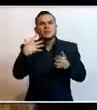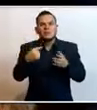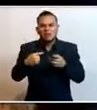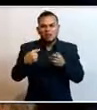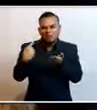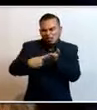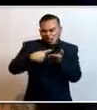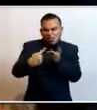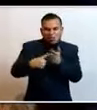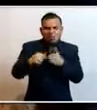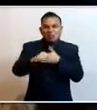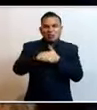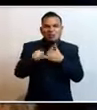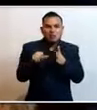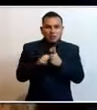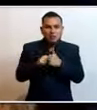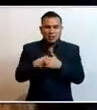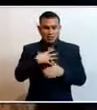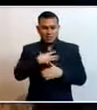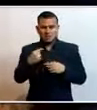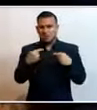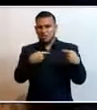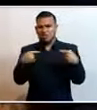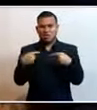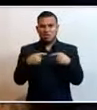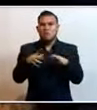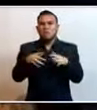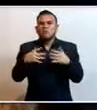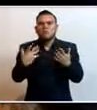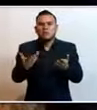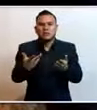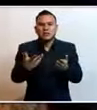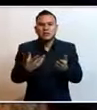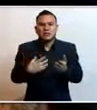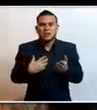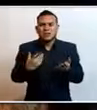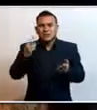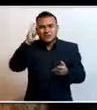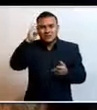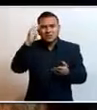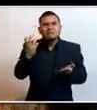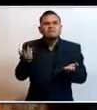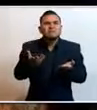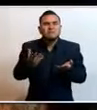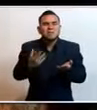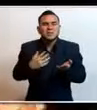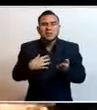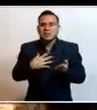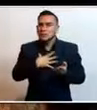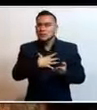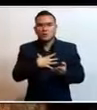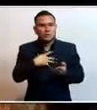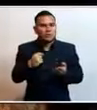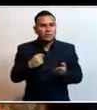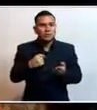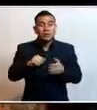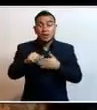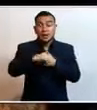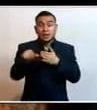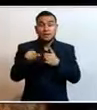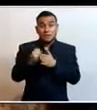Asamblea? ¿Porque nos gusta discutir? ¿Porque nos encanta que nos bloqueen los fondos? No. Porque antes, ¿cómo se